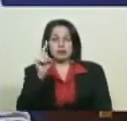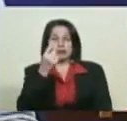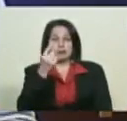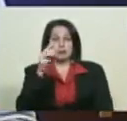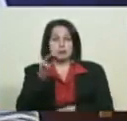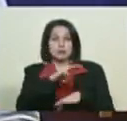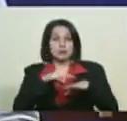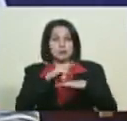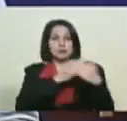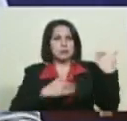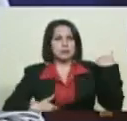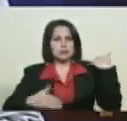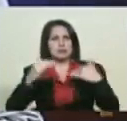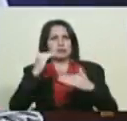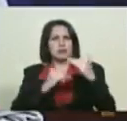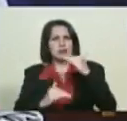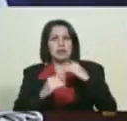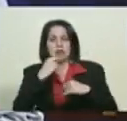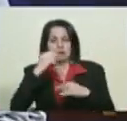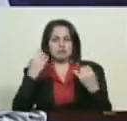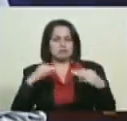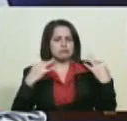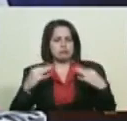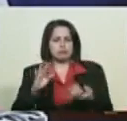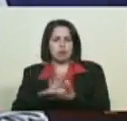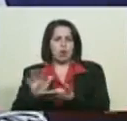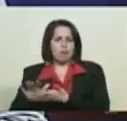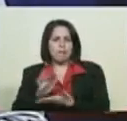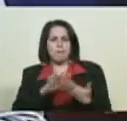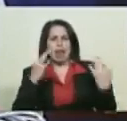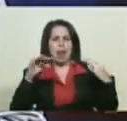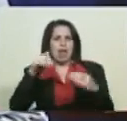que las elecciones se desarrollaron en completa normalidad y que ha